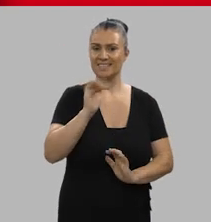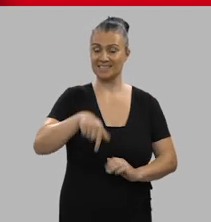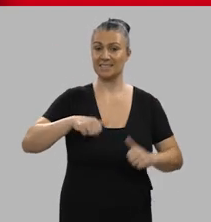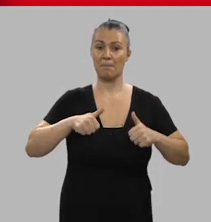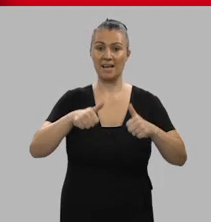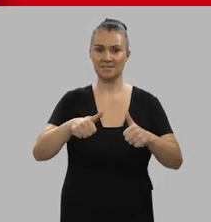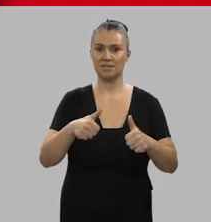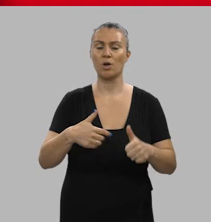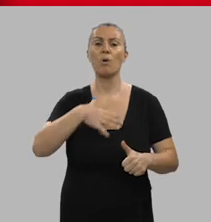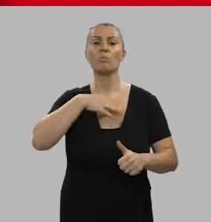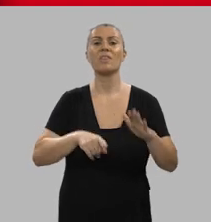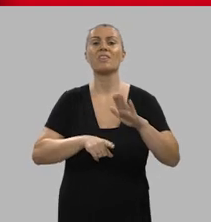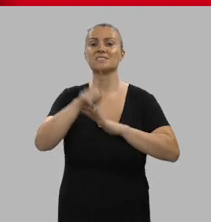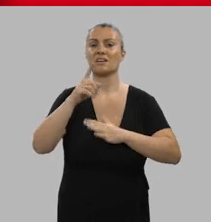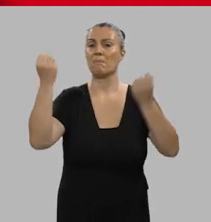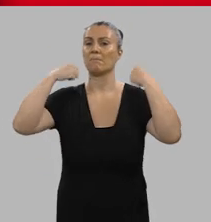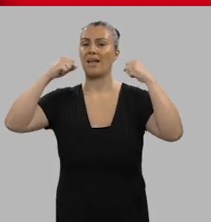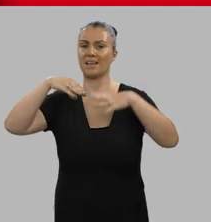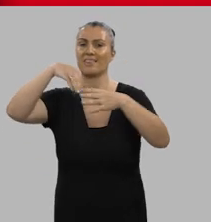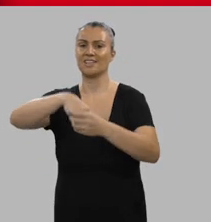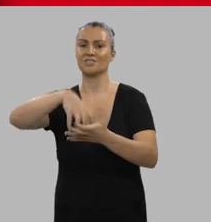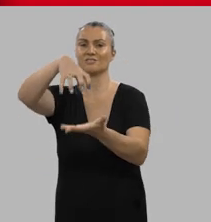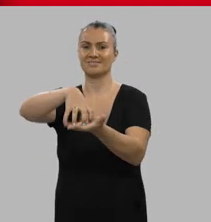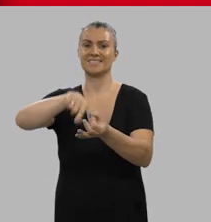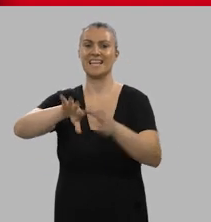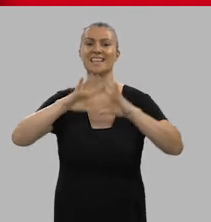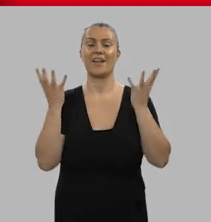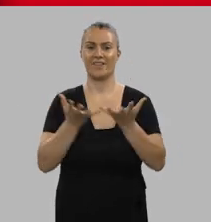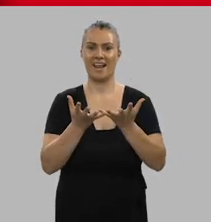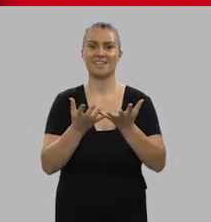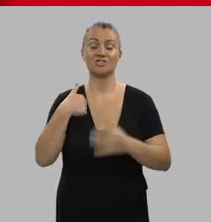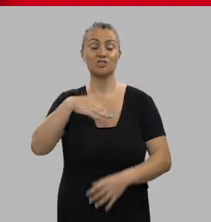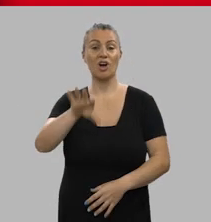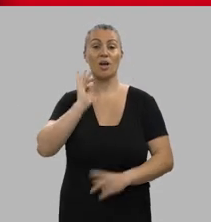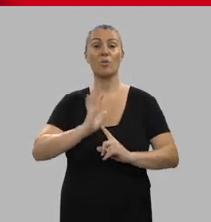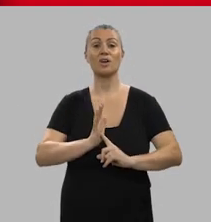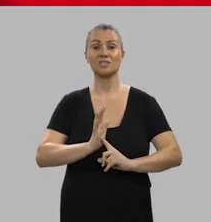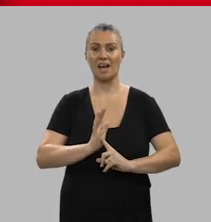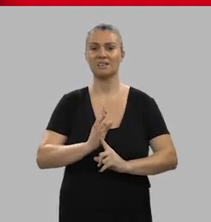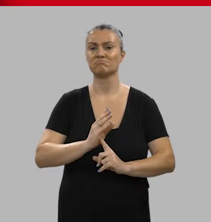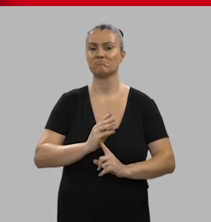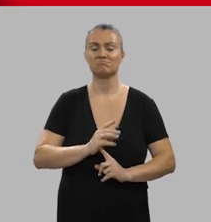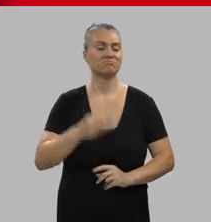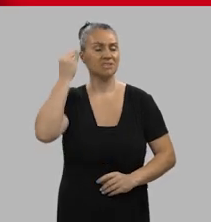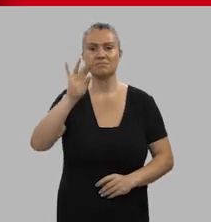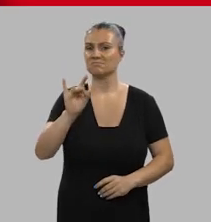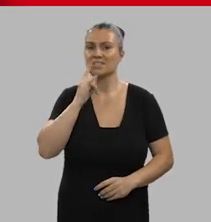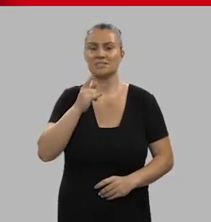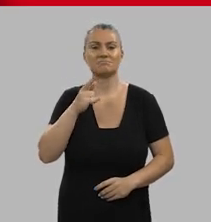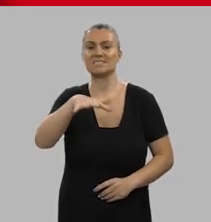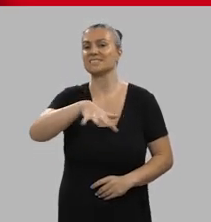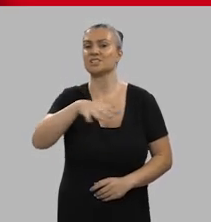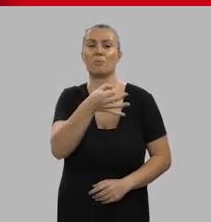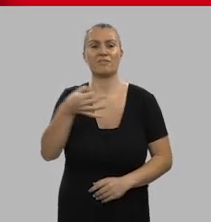ofrece este máster es poder desarrollar prácticas en una de las delegaciones internacionales. Yo elegí Buenos Aires y desde luego está resultando un